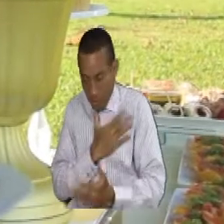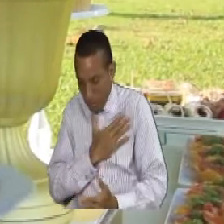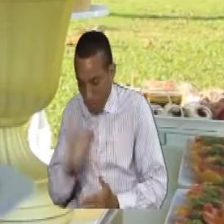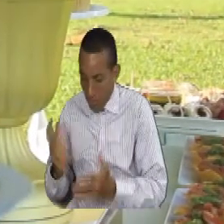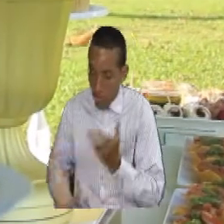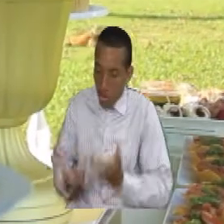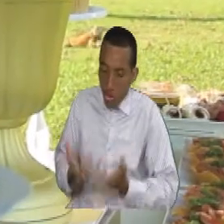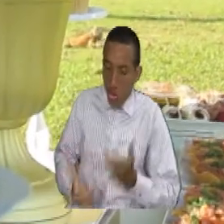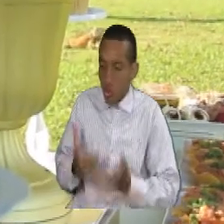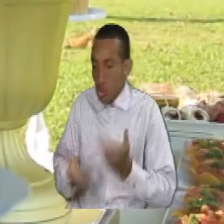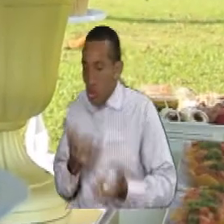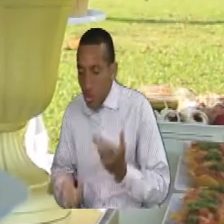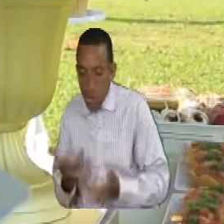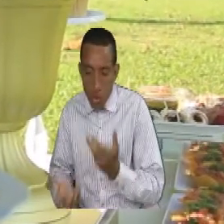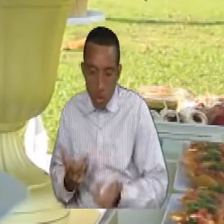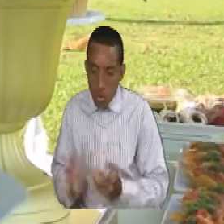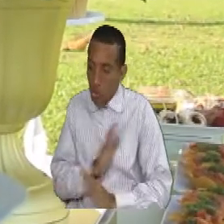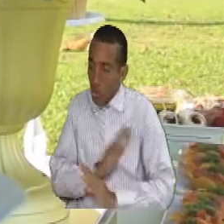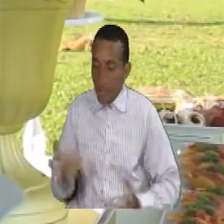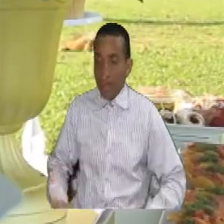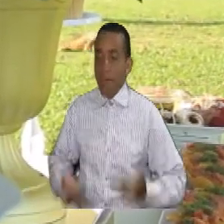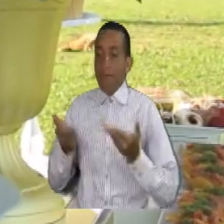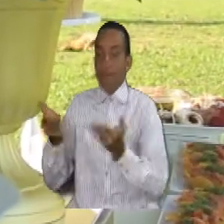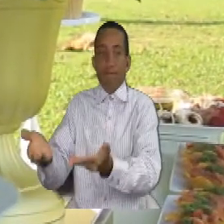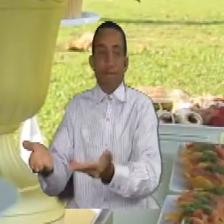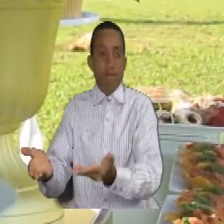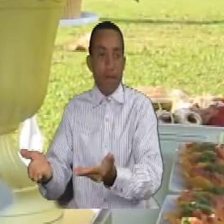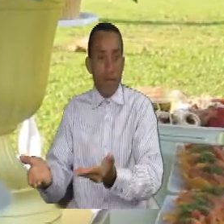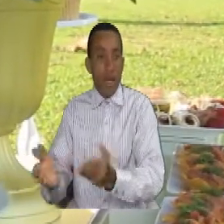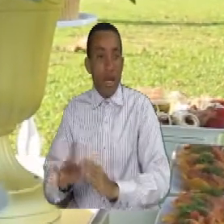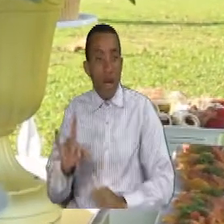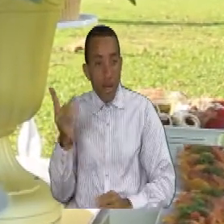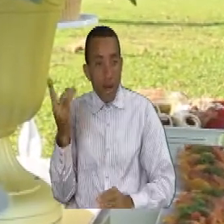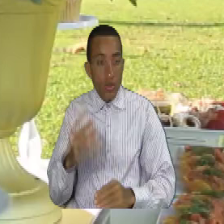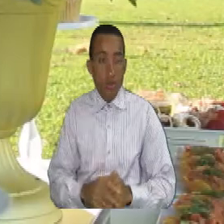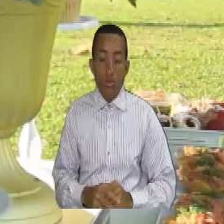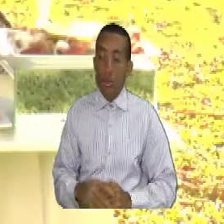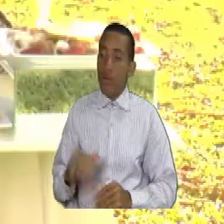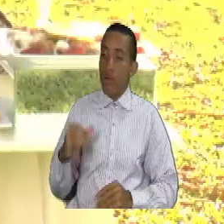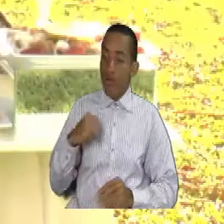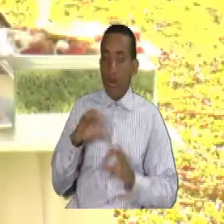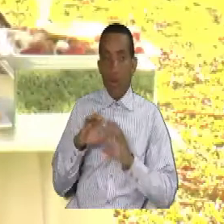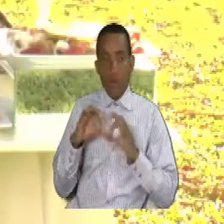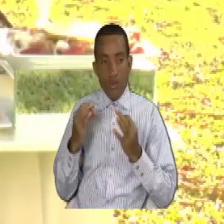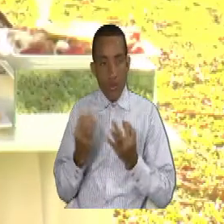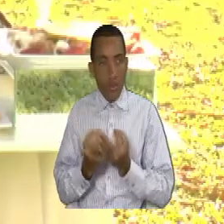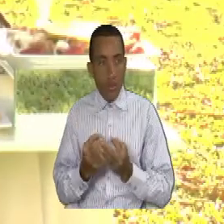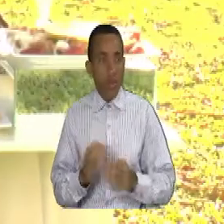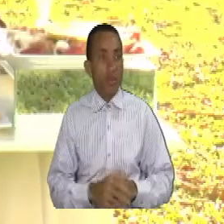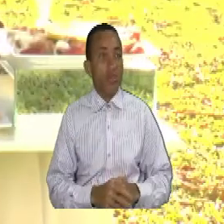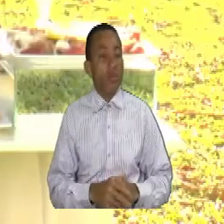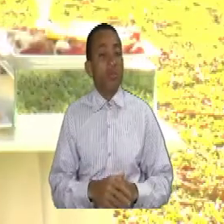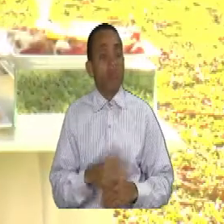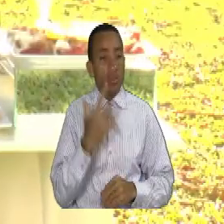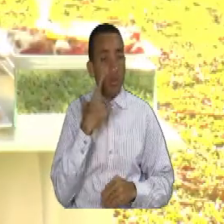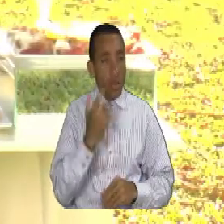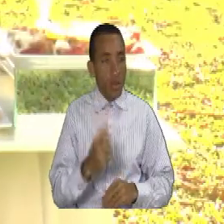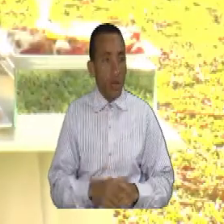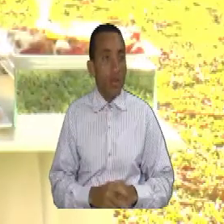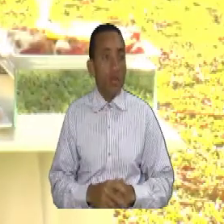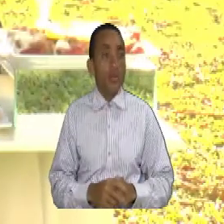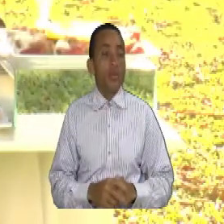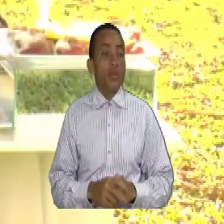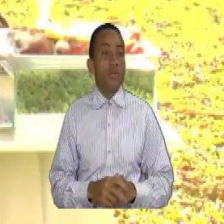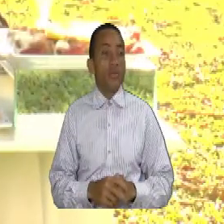de pronto sí, en el trajín de la cocina o algún evento que ustedes tengan familiar. Vea, espectacular, cocinero a